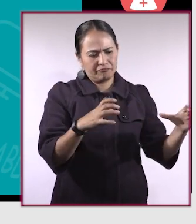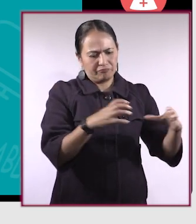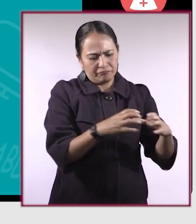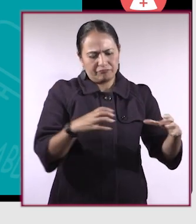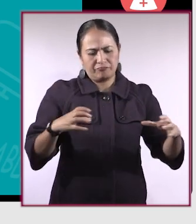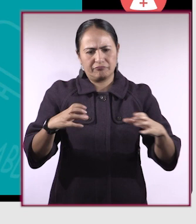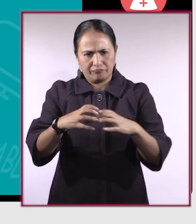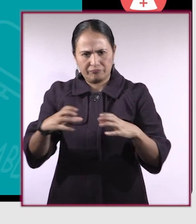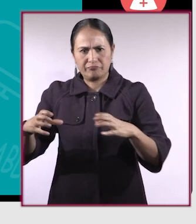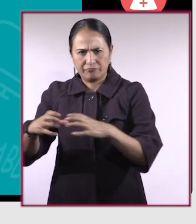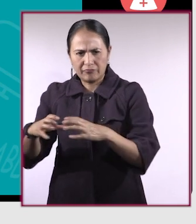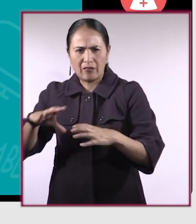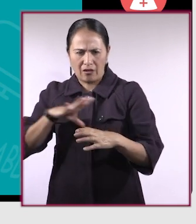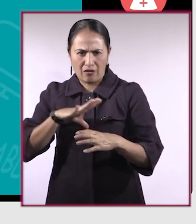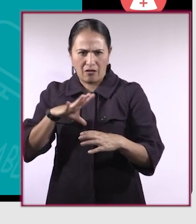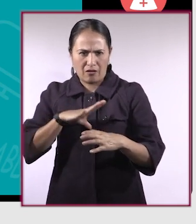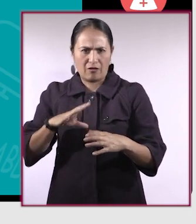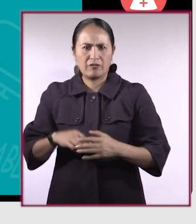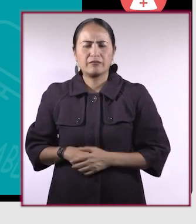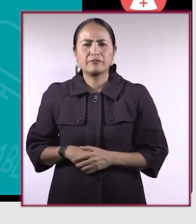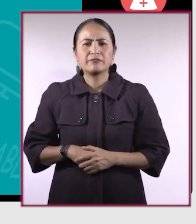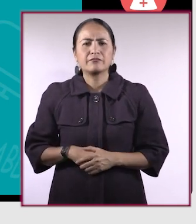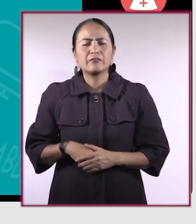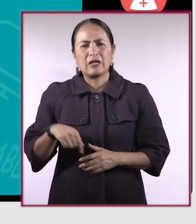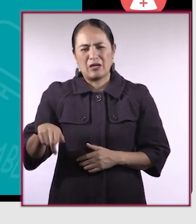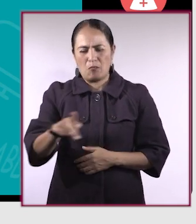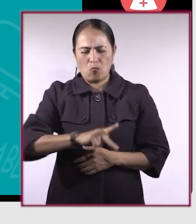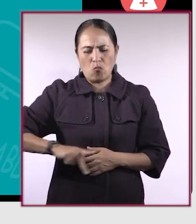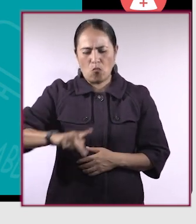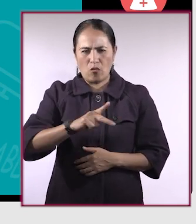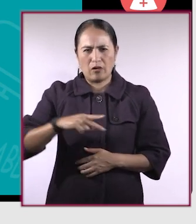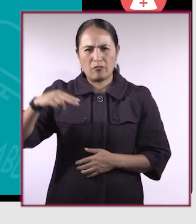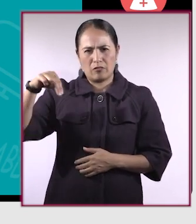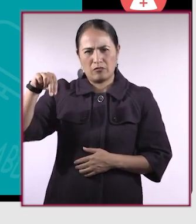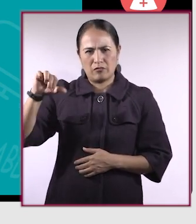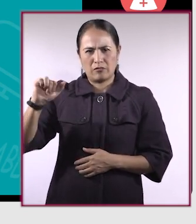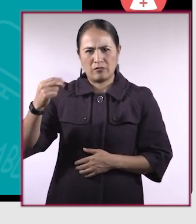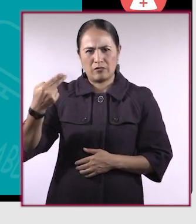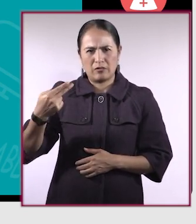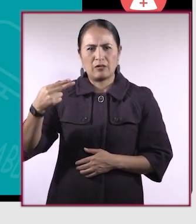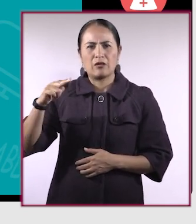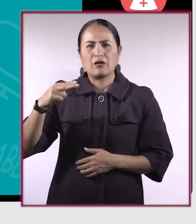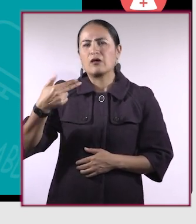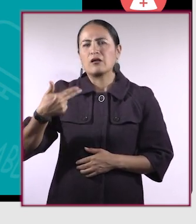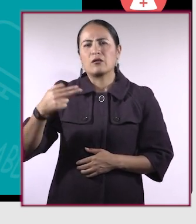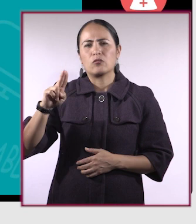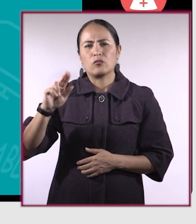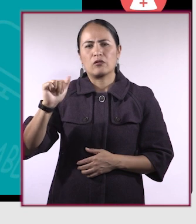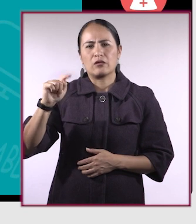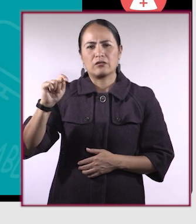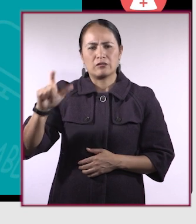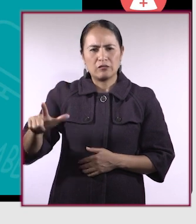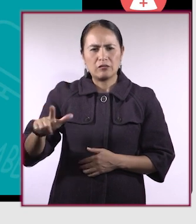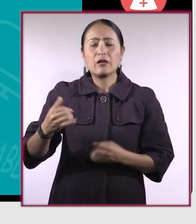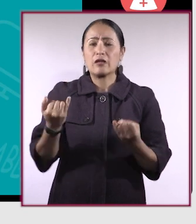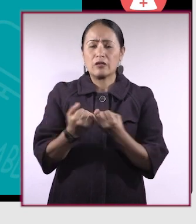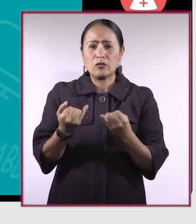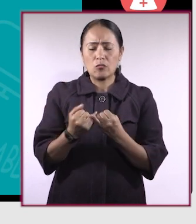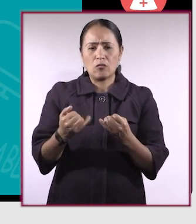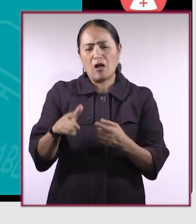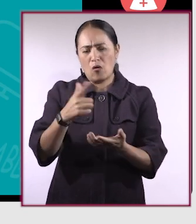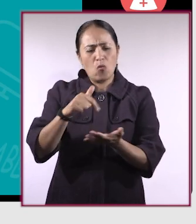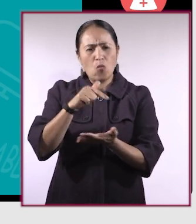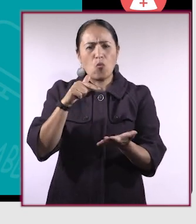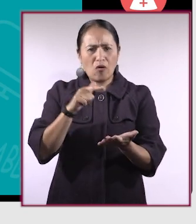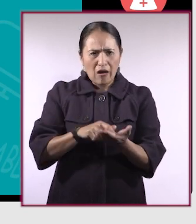diferentes asentamientos y en esos asentamientos en los que estamos, los que pertenecemos al pueblo náhuatl, pues también estamos